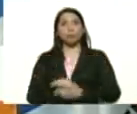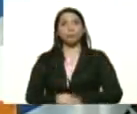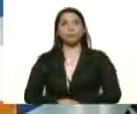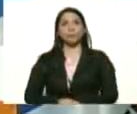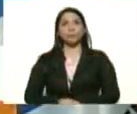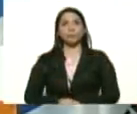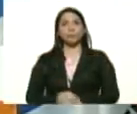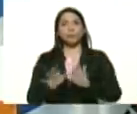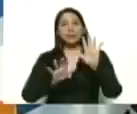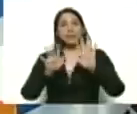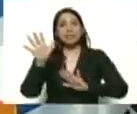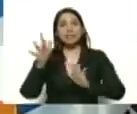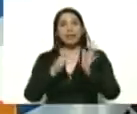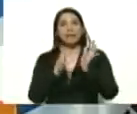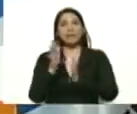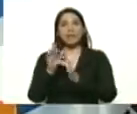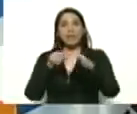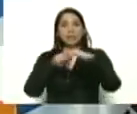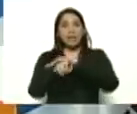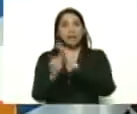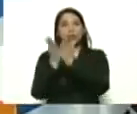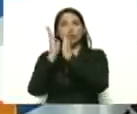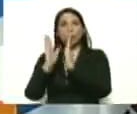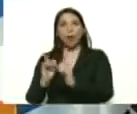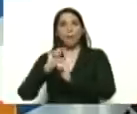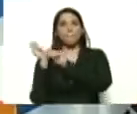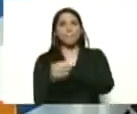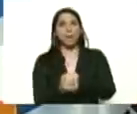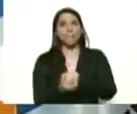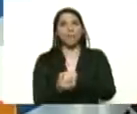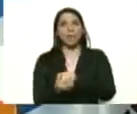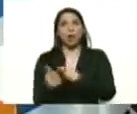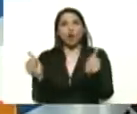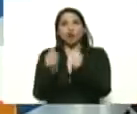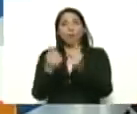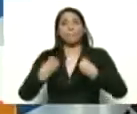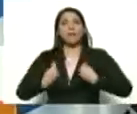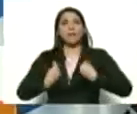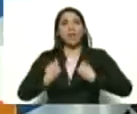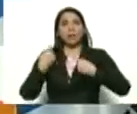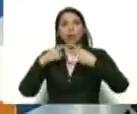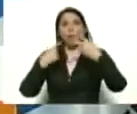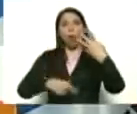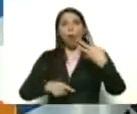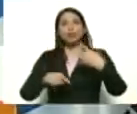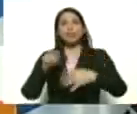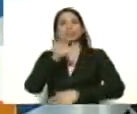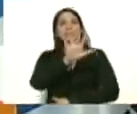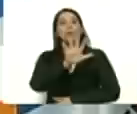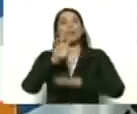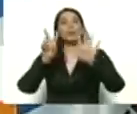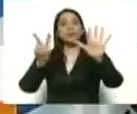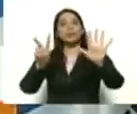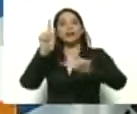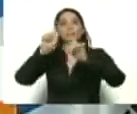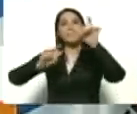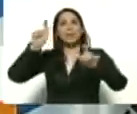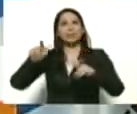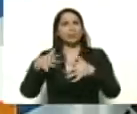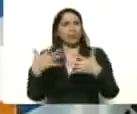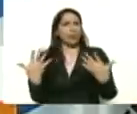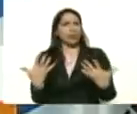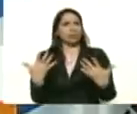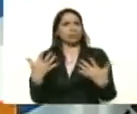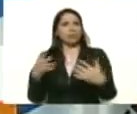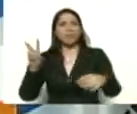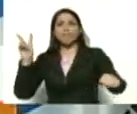el 15 de abril dentro de la academia conviviendo con otras 57 personas,